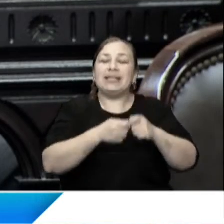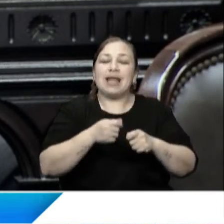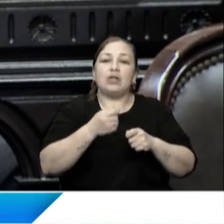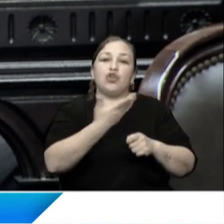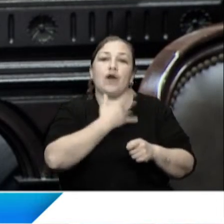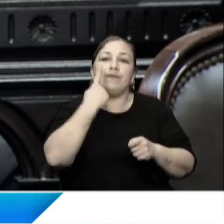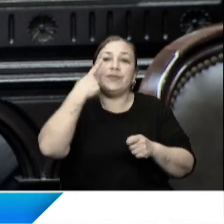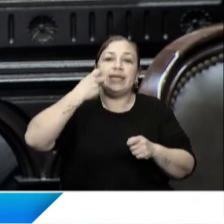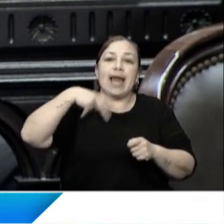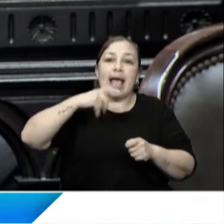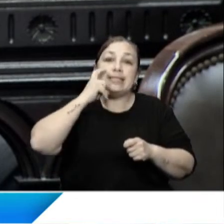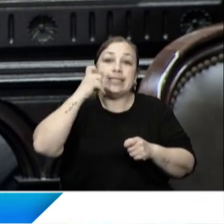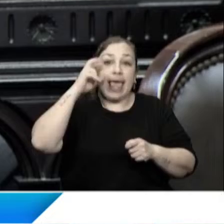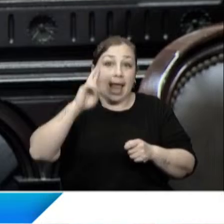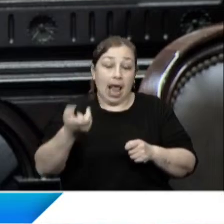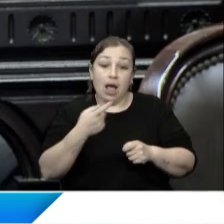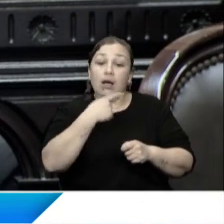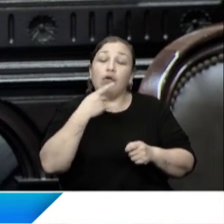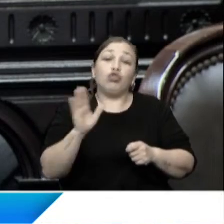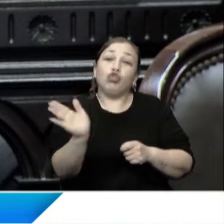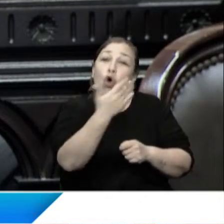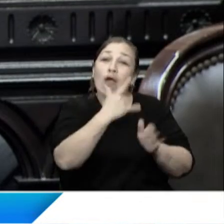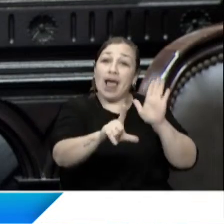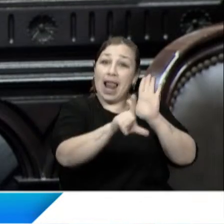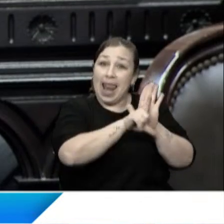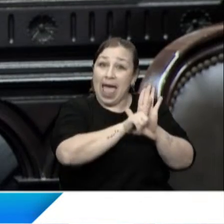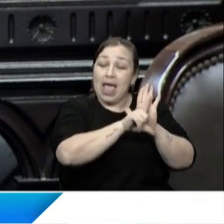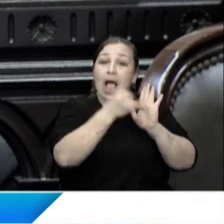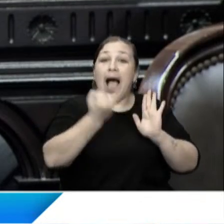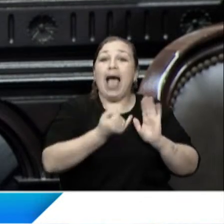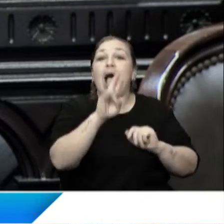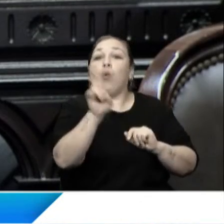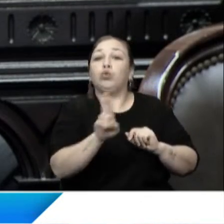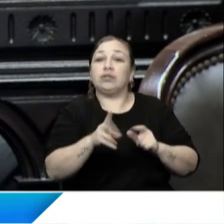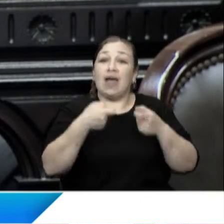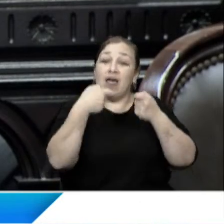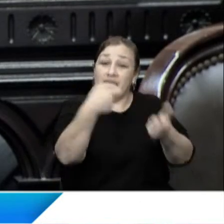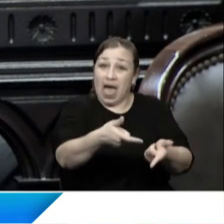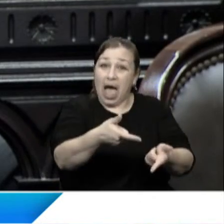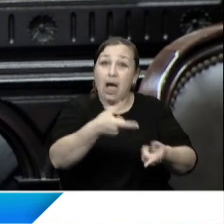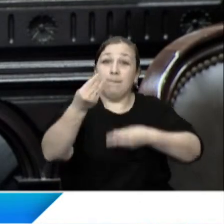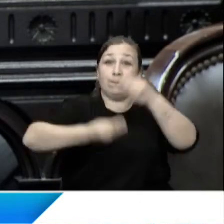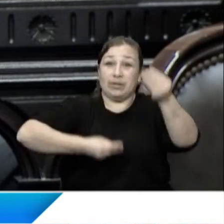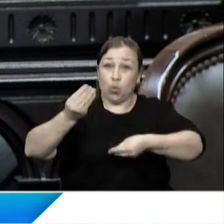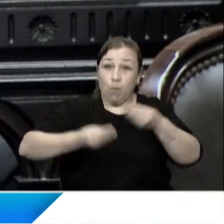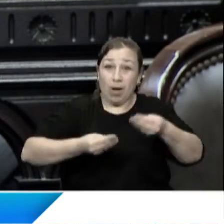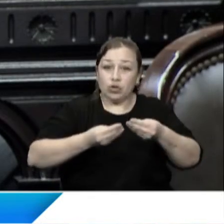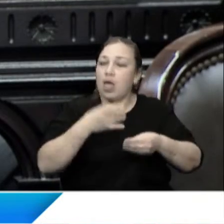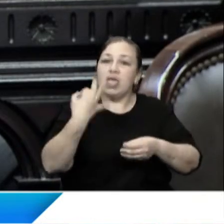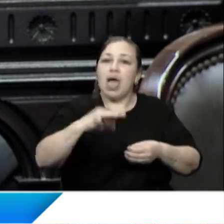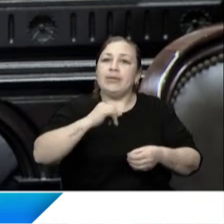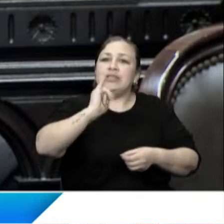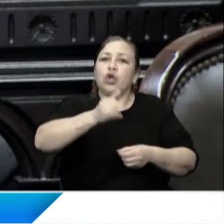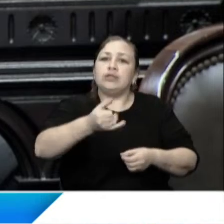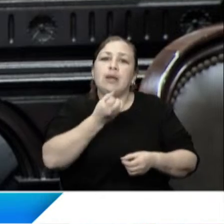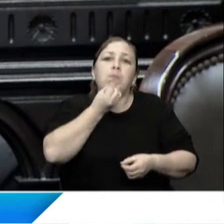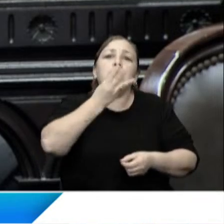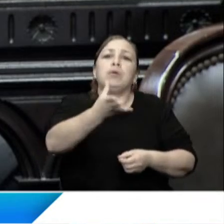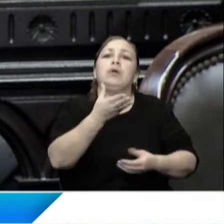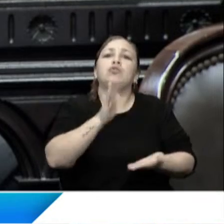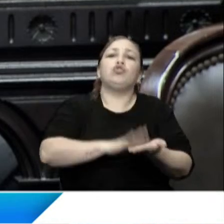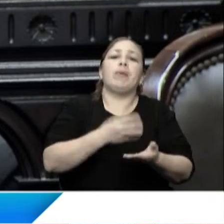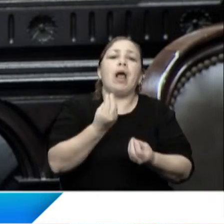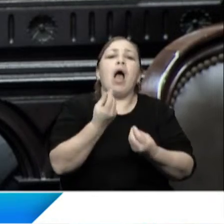artículo 38 establece: toda ley que autorice gastos no previstos en el presupuesto general deberá especificar la fuente de recursos. Acá se trató de una